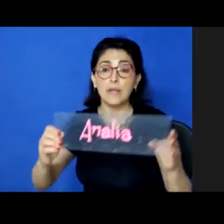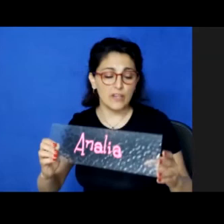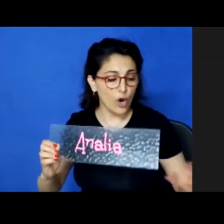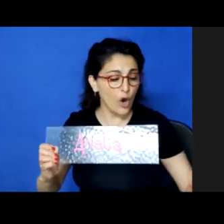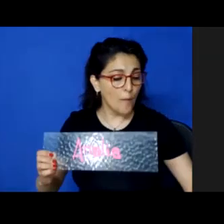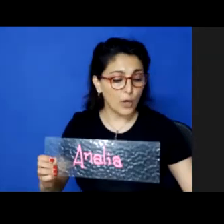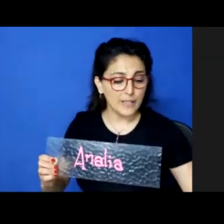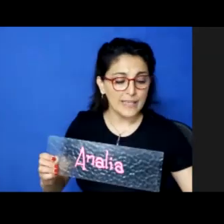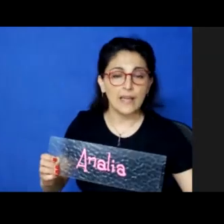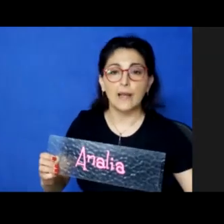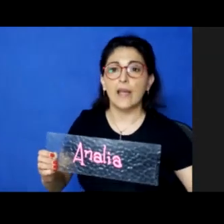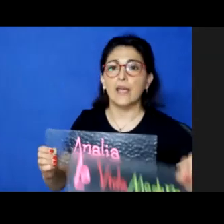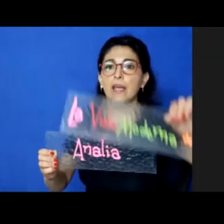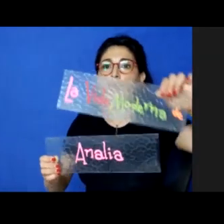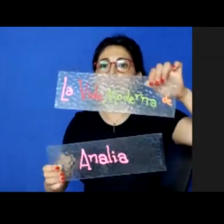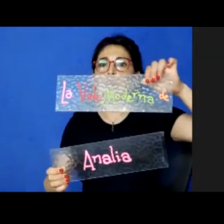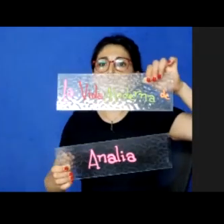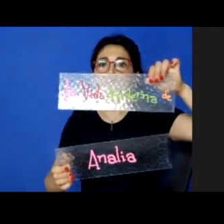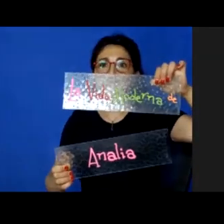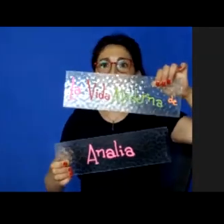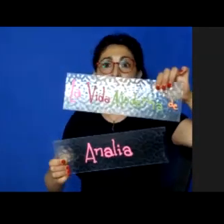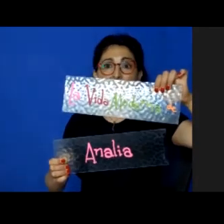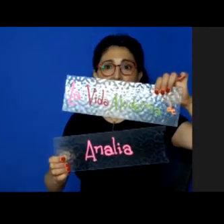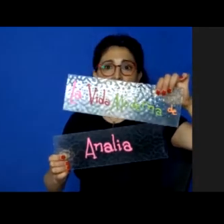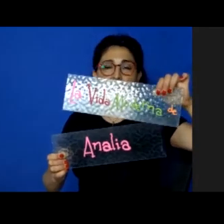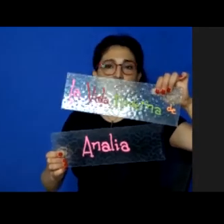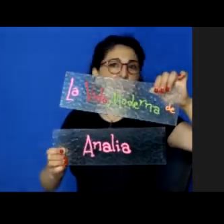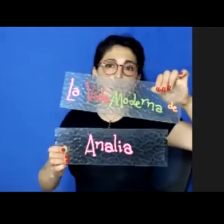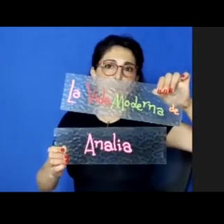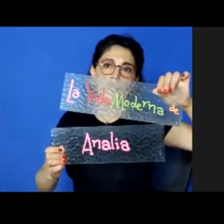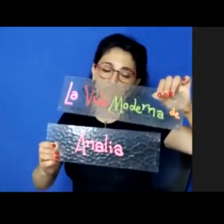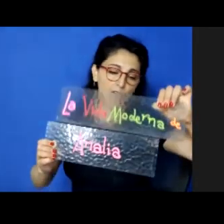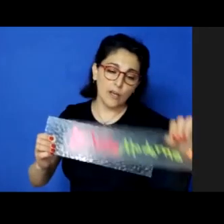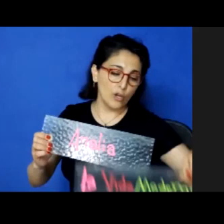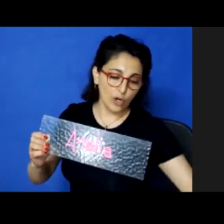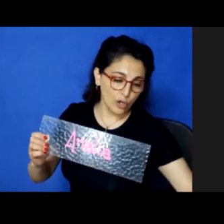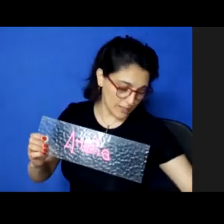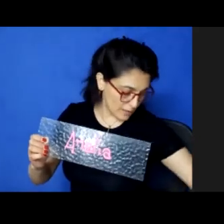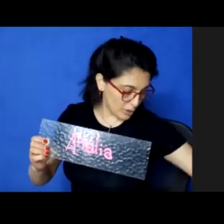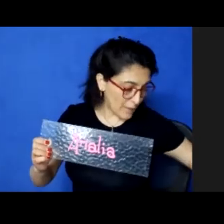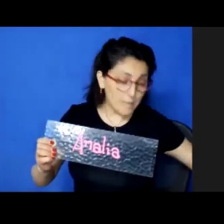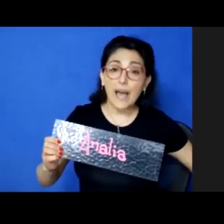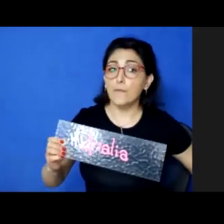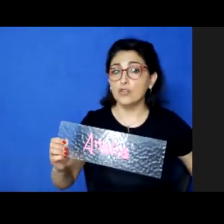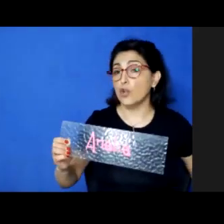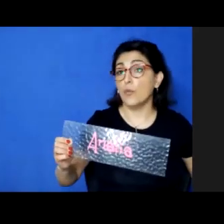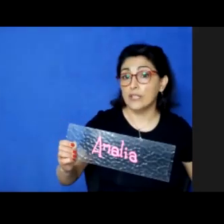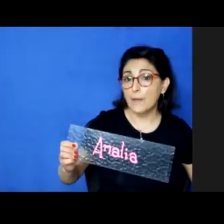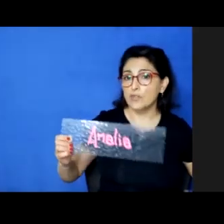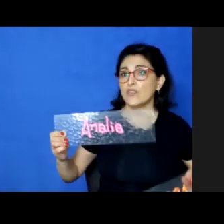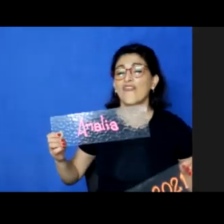sobre vidrio, porque ponemos el mensaje y después lo cambiamos,